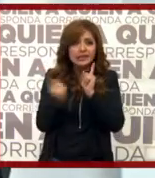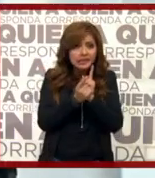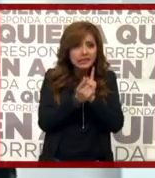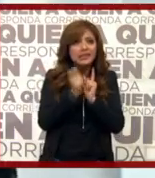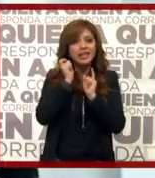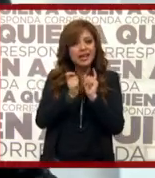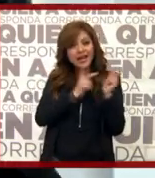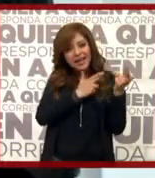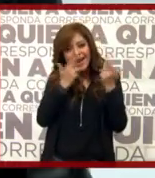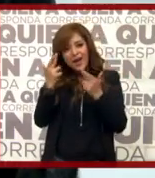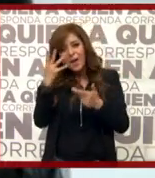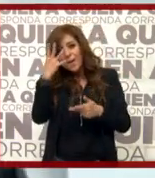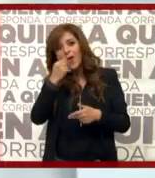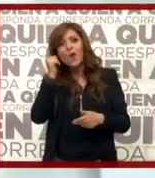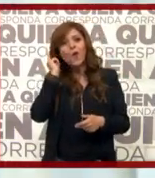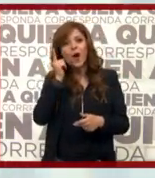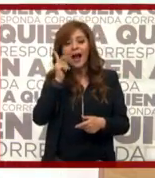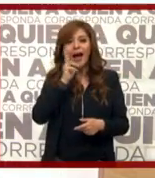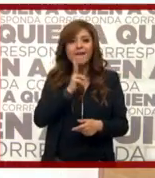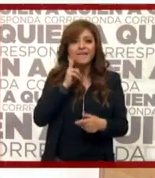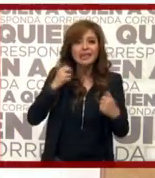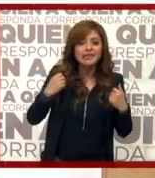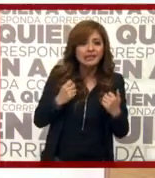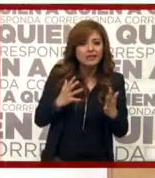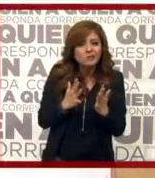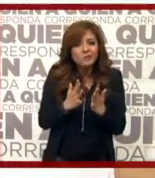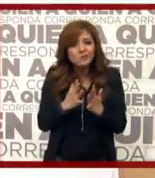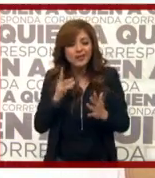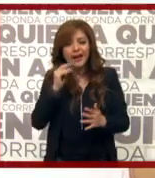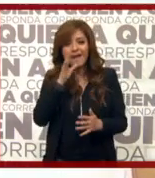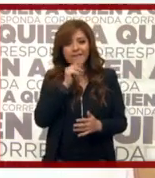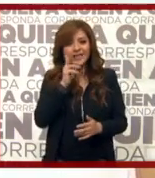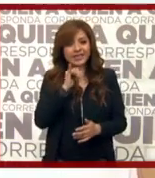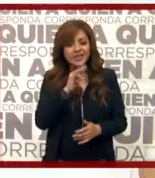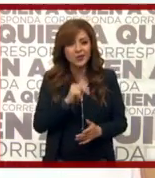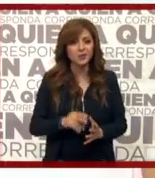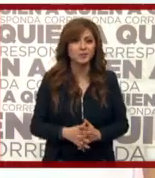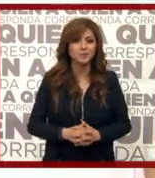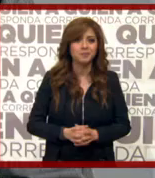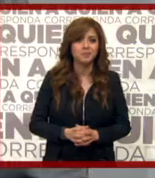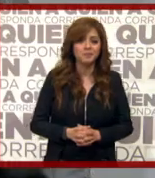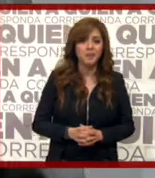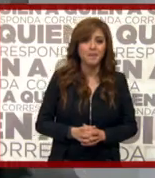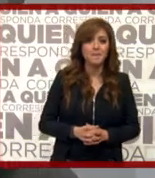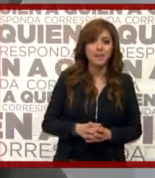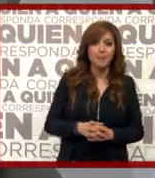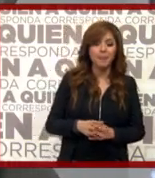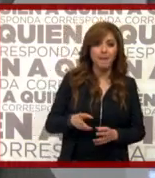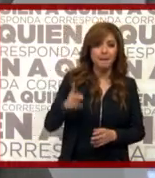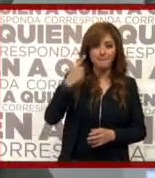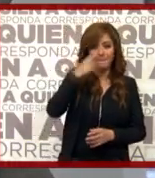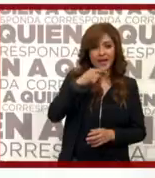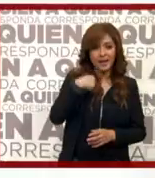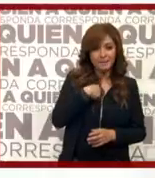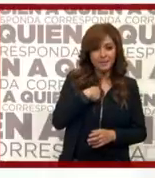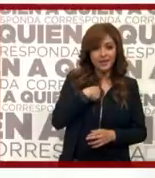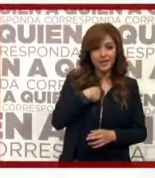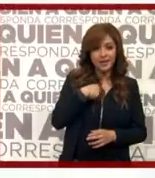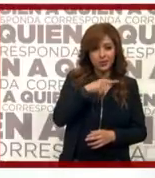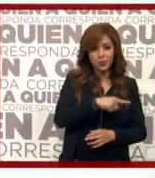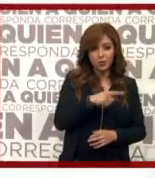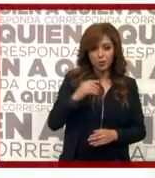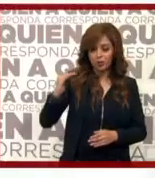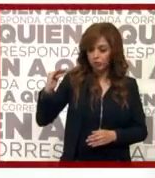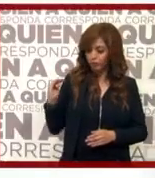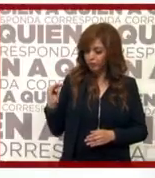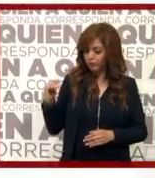trajimos algo bien hermoso a ver si le queda eh A ver si no le queda apretado si lo compramos para mitad ya tu compañera le